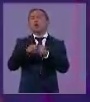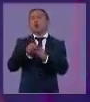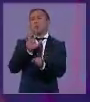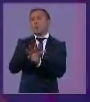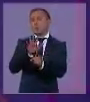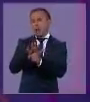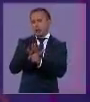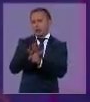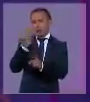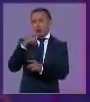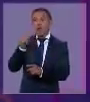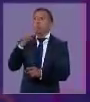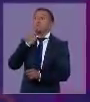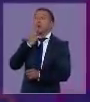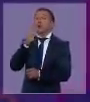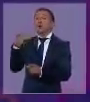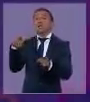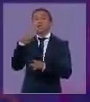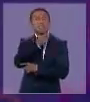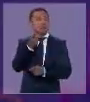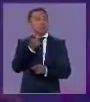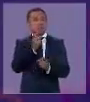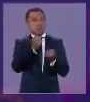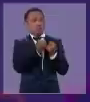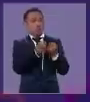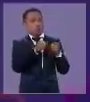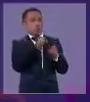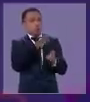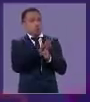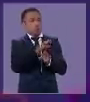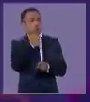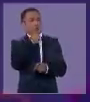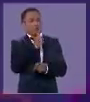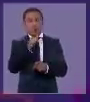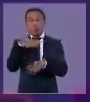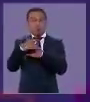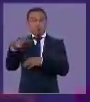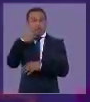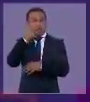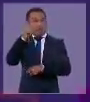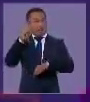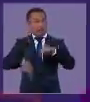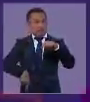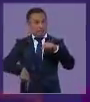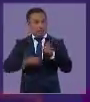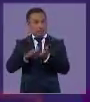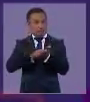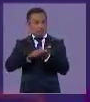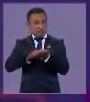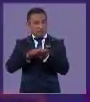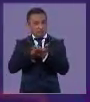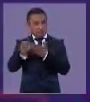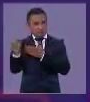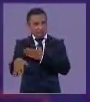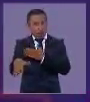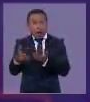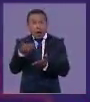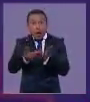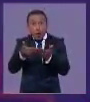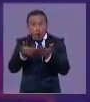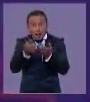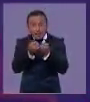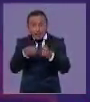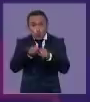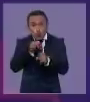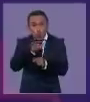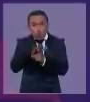calificado de ser ni seguro ni popular y que plantea desaparecer, hoy atiende a 53 millones de mexicanos. Lo